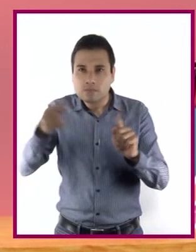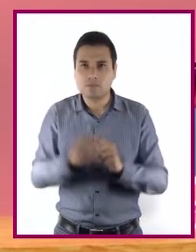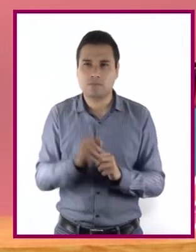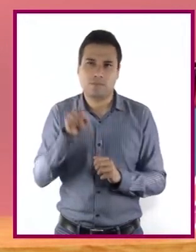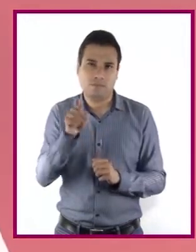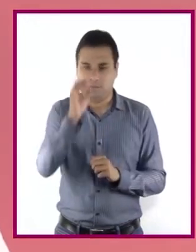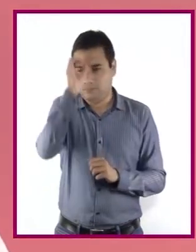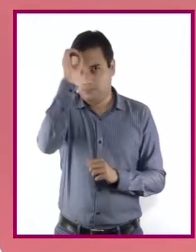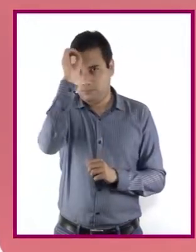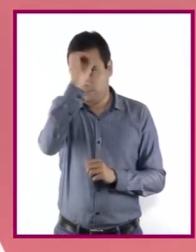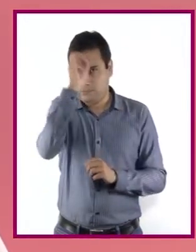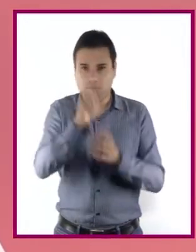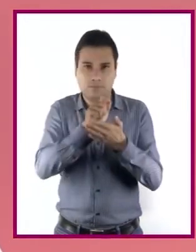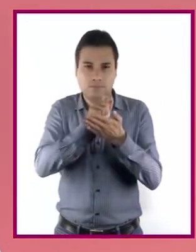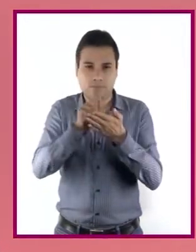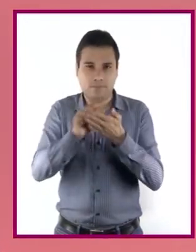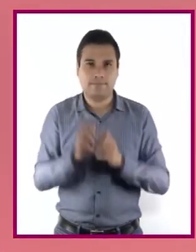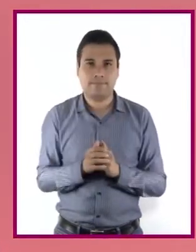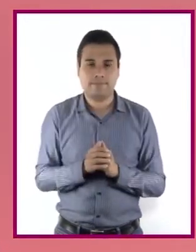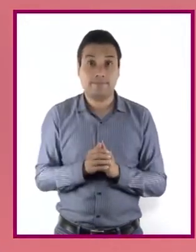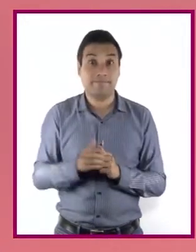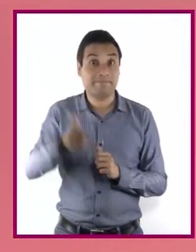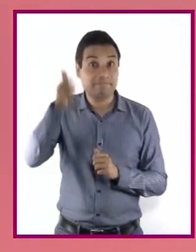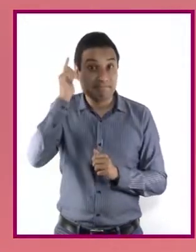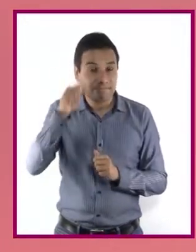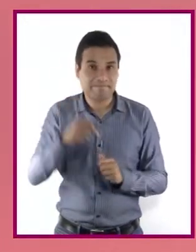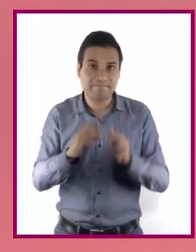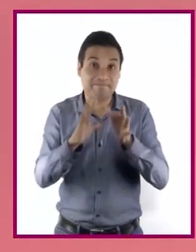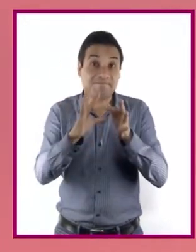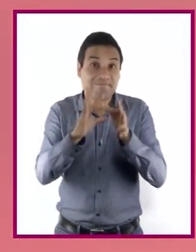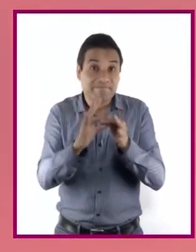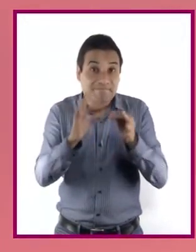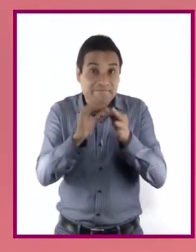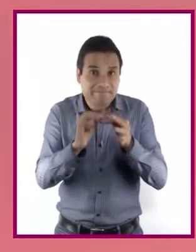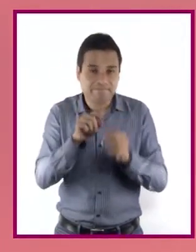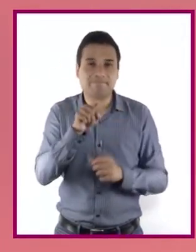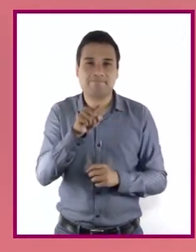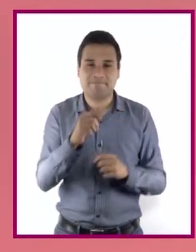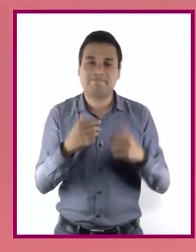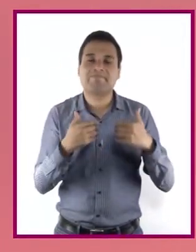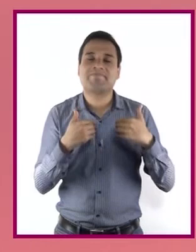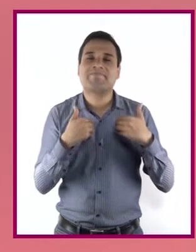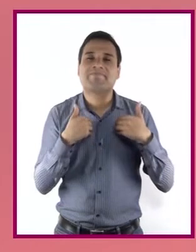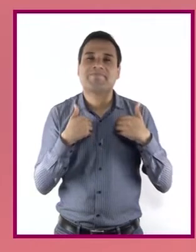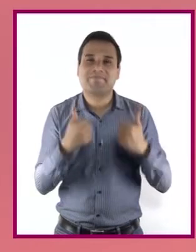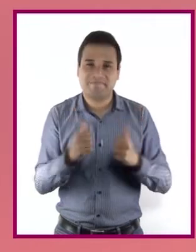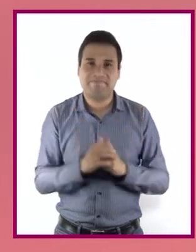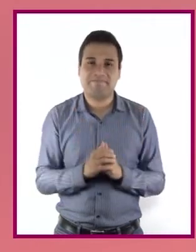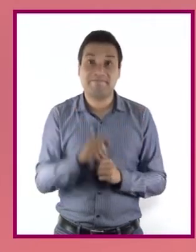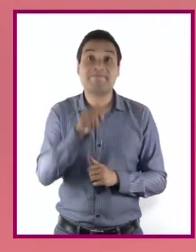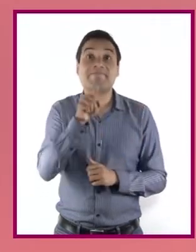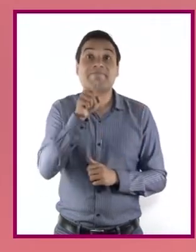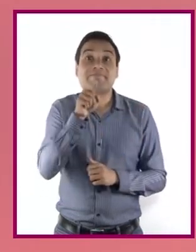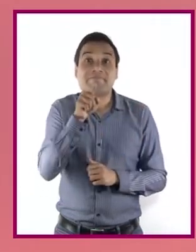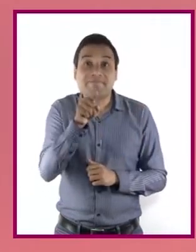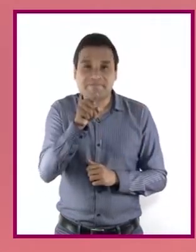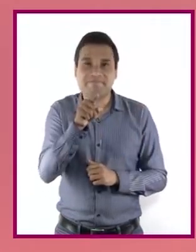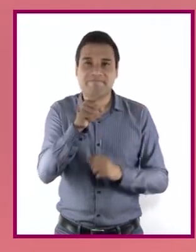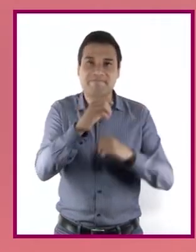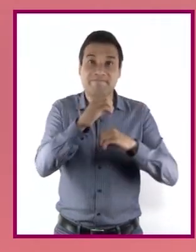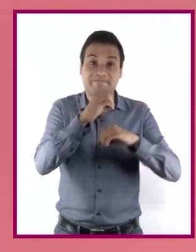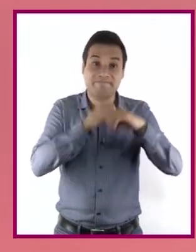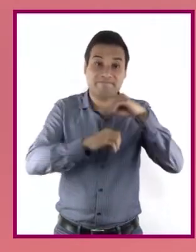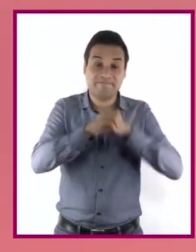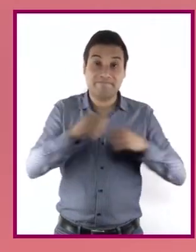comentarios. Esperamos que con lo visto en esta sesión puedan comprender la importancia de evaluar no solo una obra